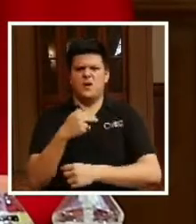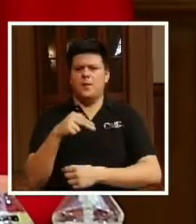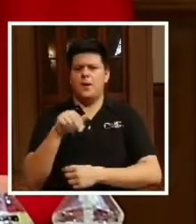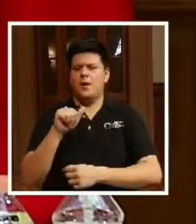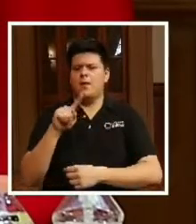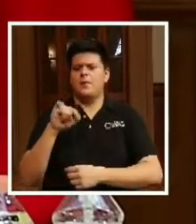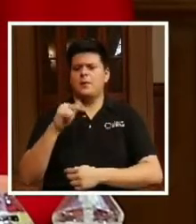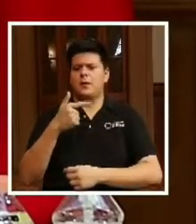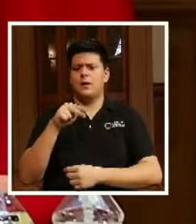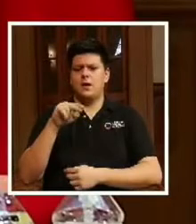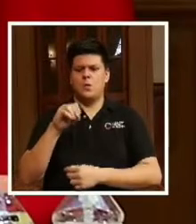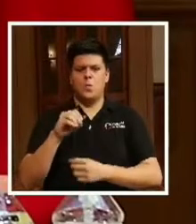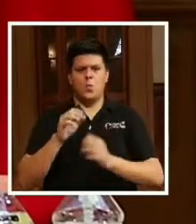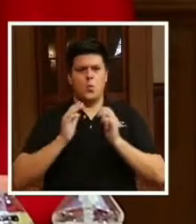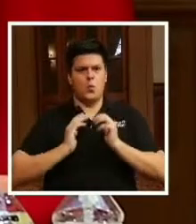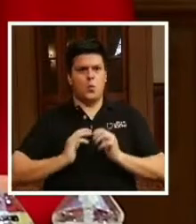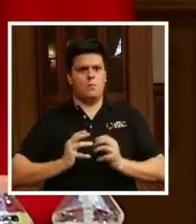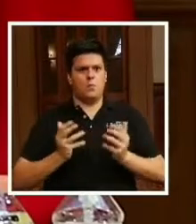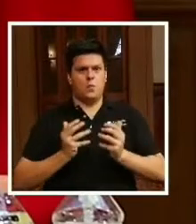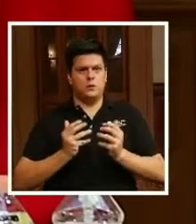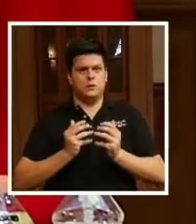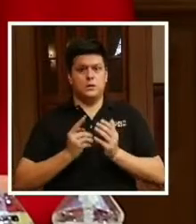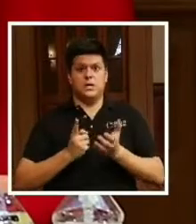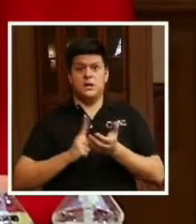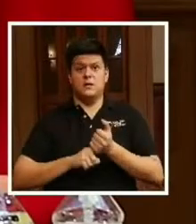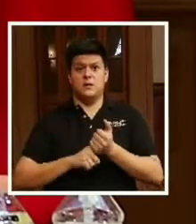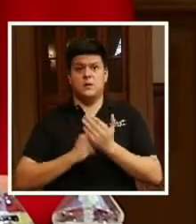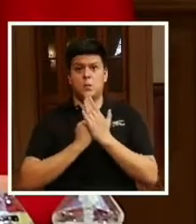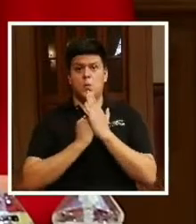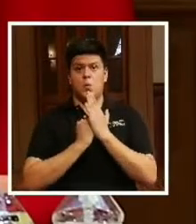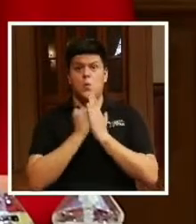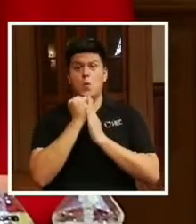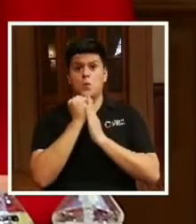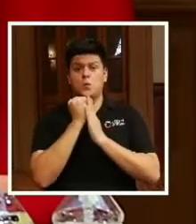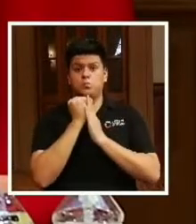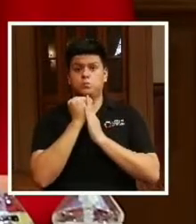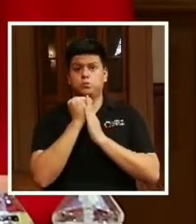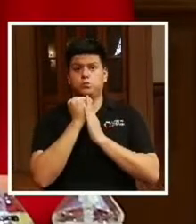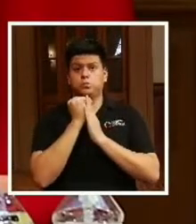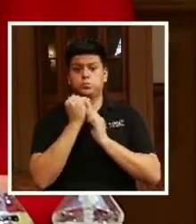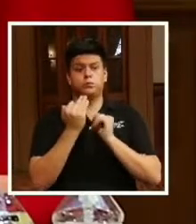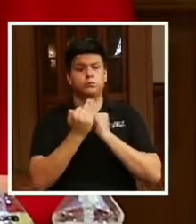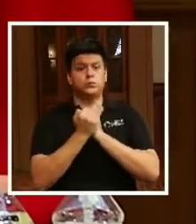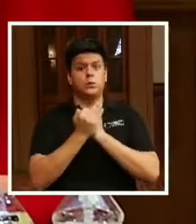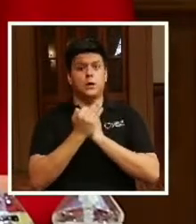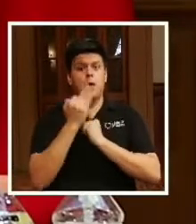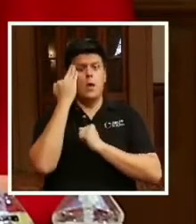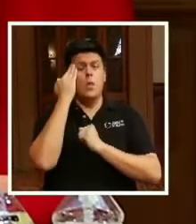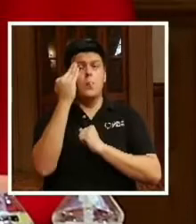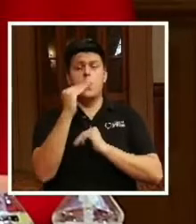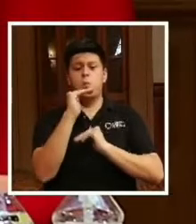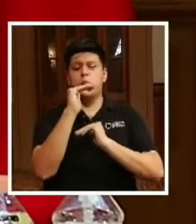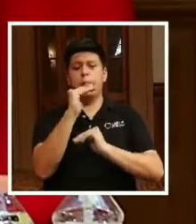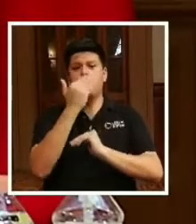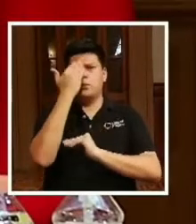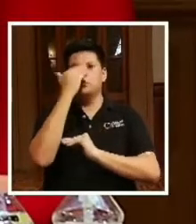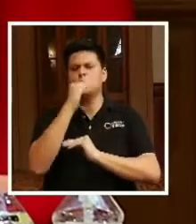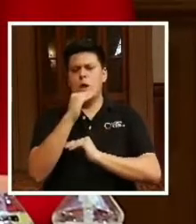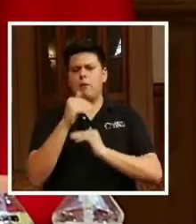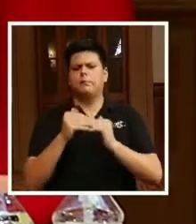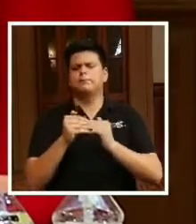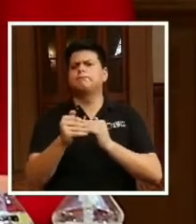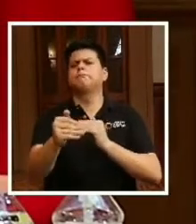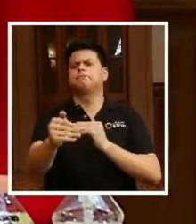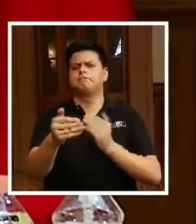al organismo y que va a producir una respuesta de anticuerpos en un momento dado en un tiempo determinado